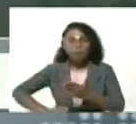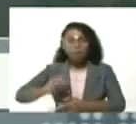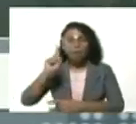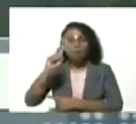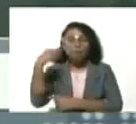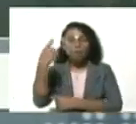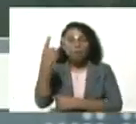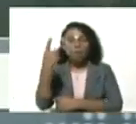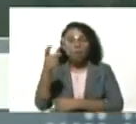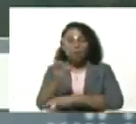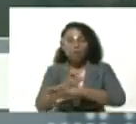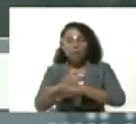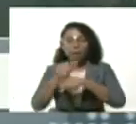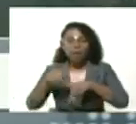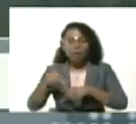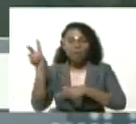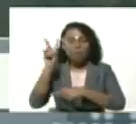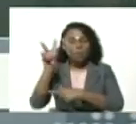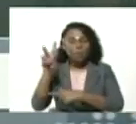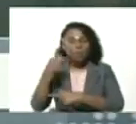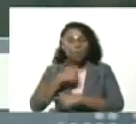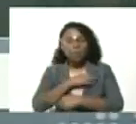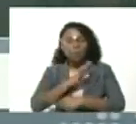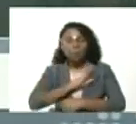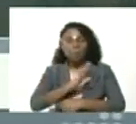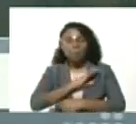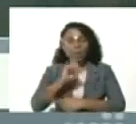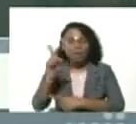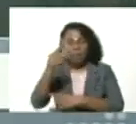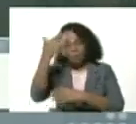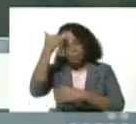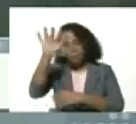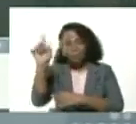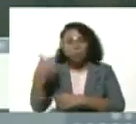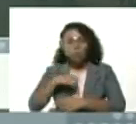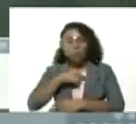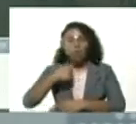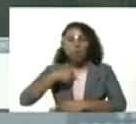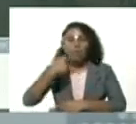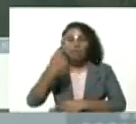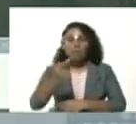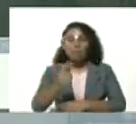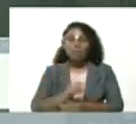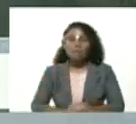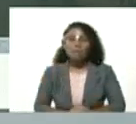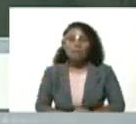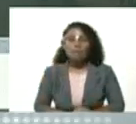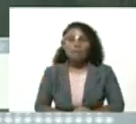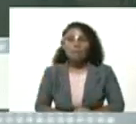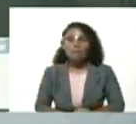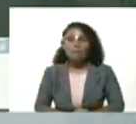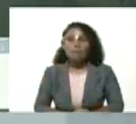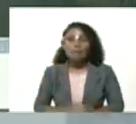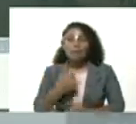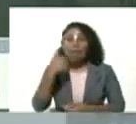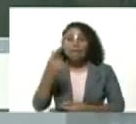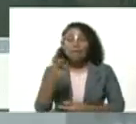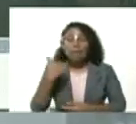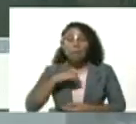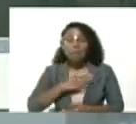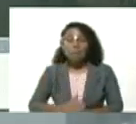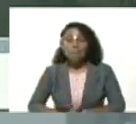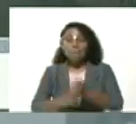solo gobierno en Venezuela, nuestro gobierno, allí en México, es donde yo les digo, y les dice nuestra